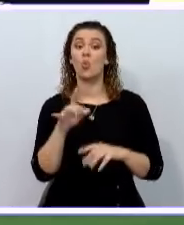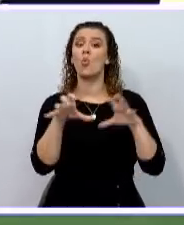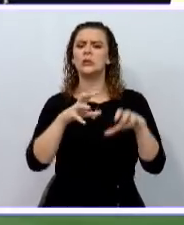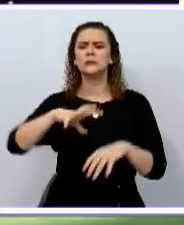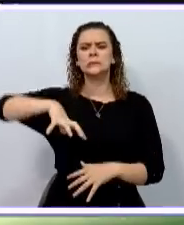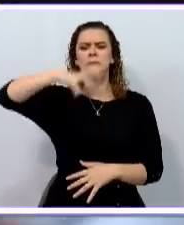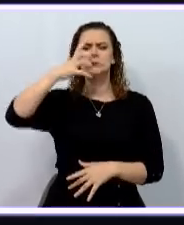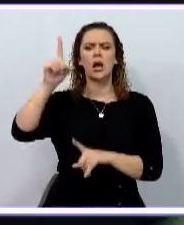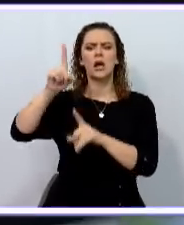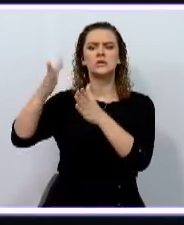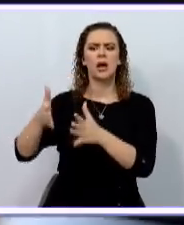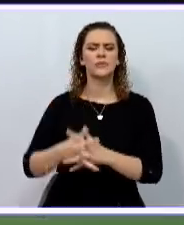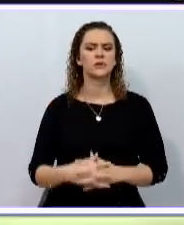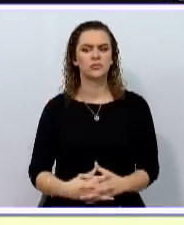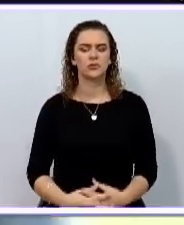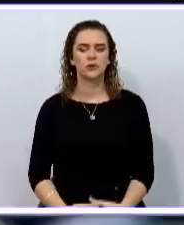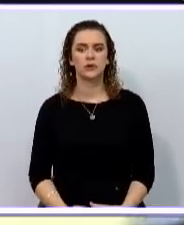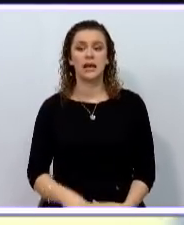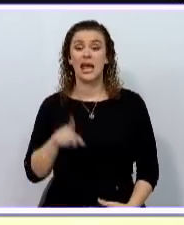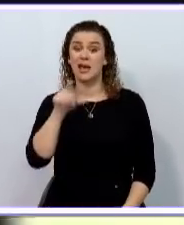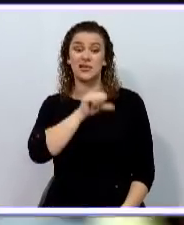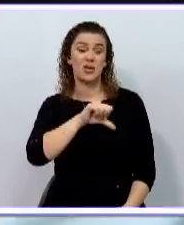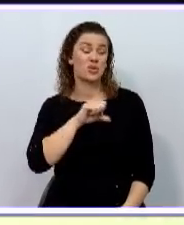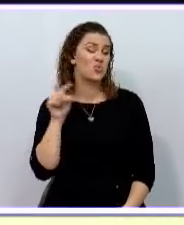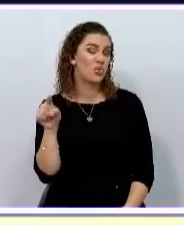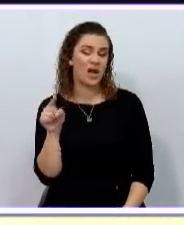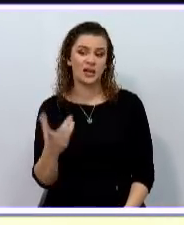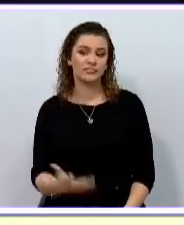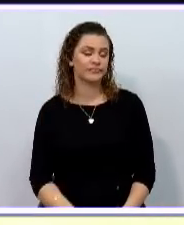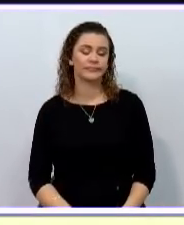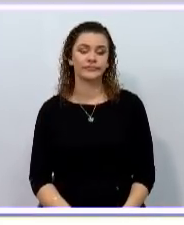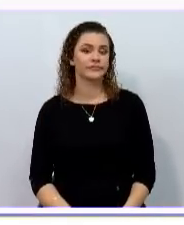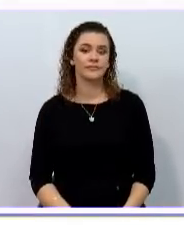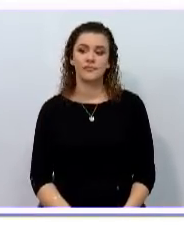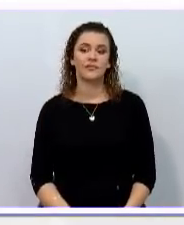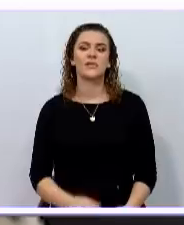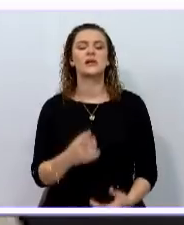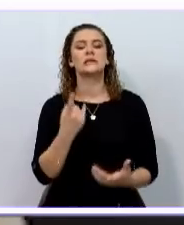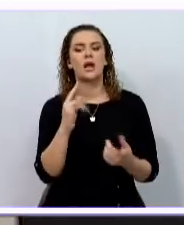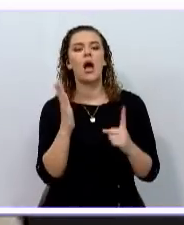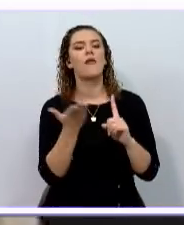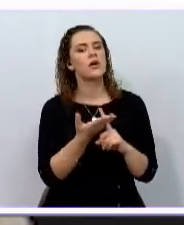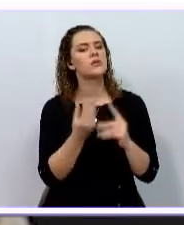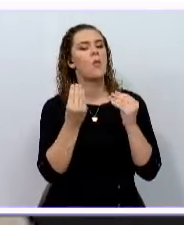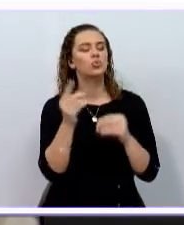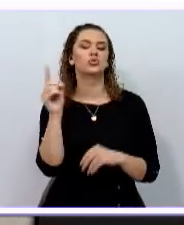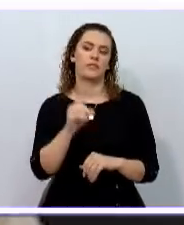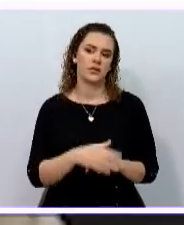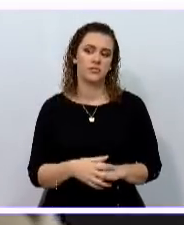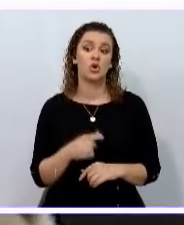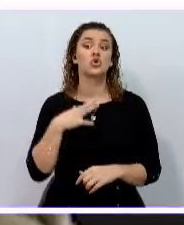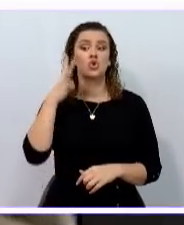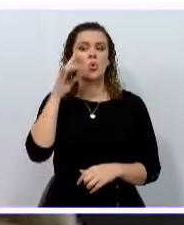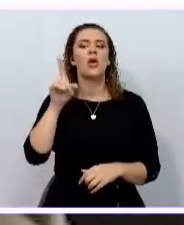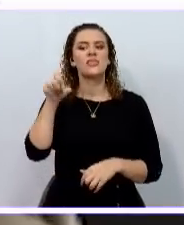que molestó al saprismo que esa actitud de él ha venido pesando en Saprissa creo que